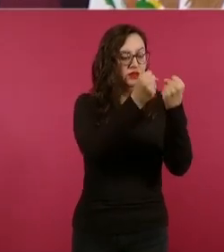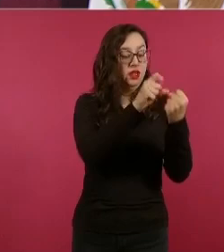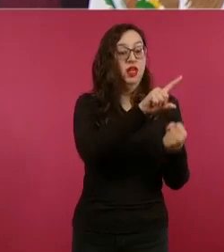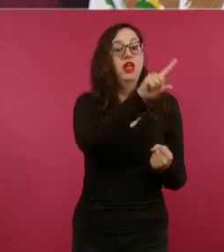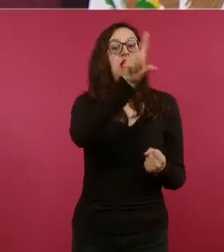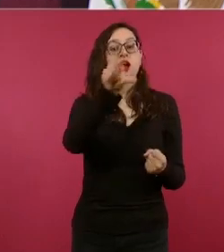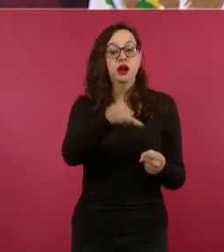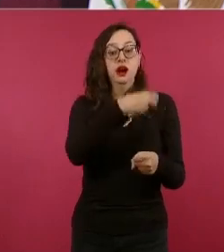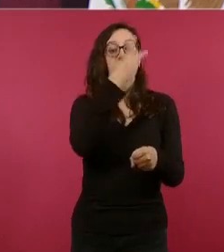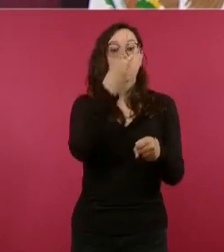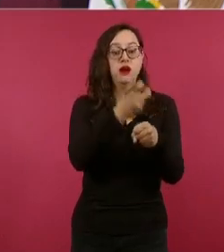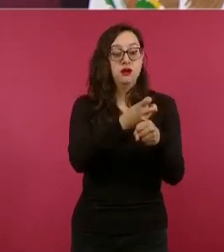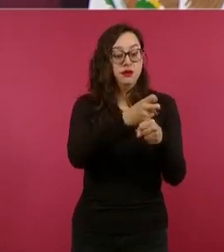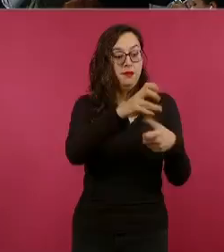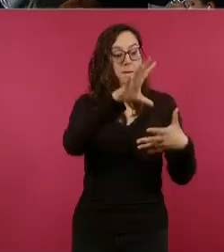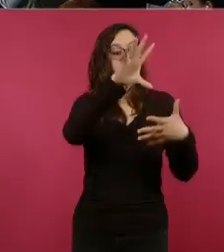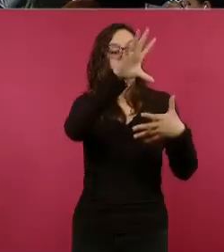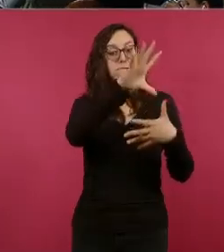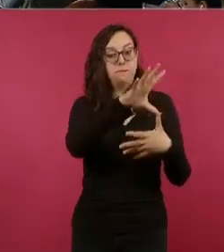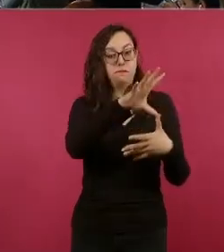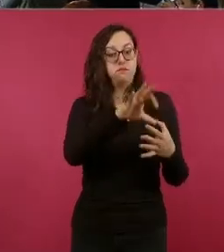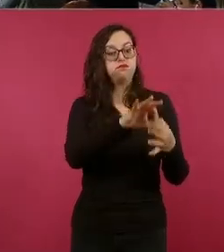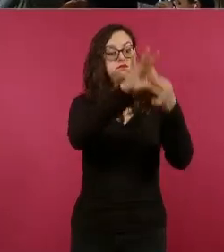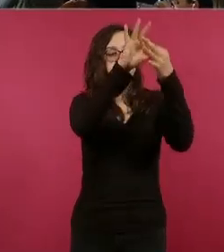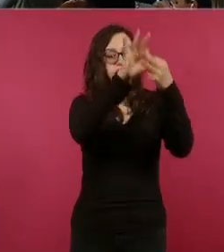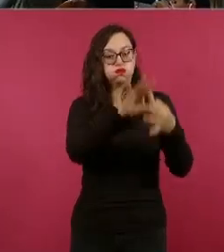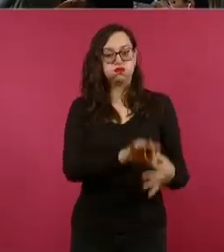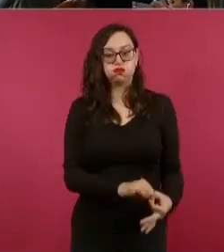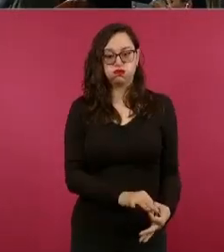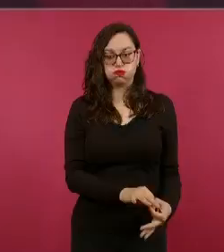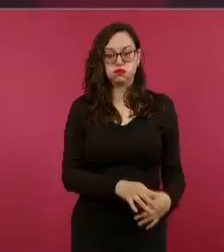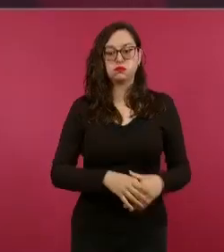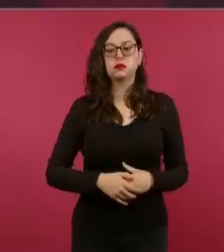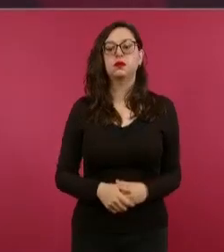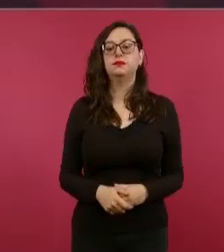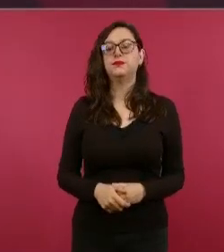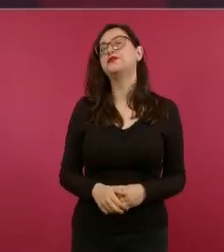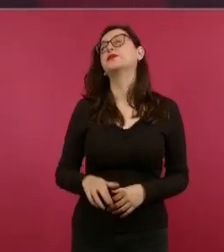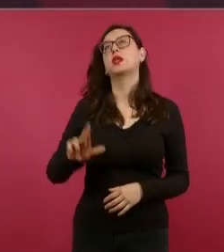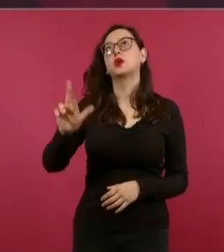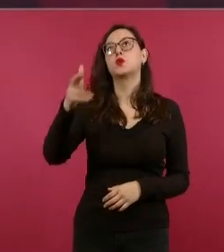En un homenaje a Simón Bolívar hablé del tema